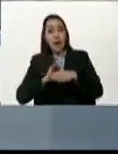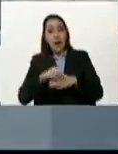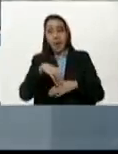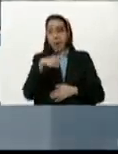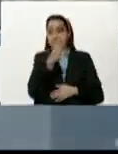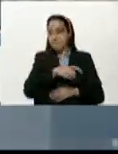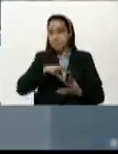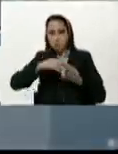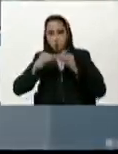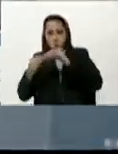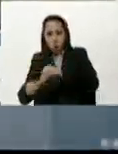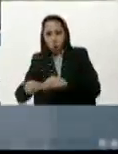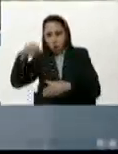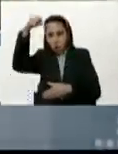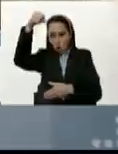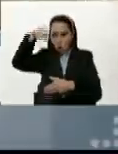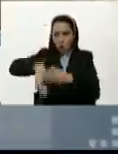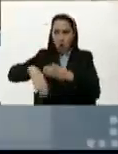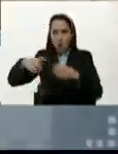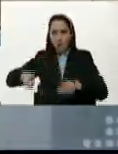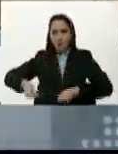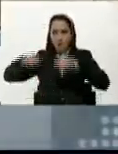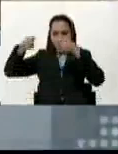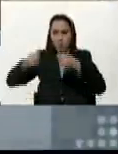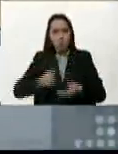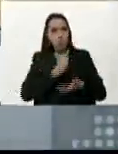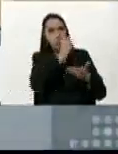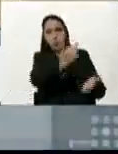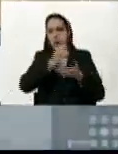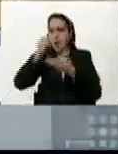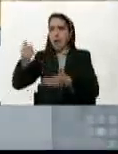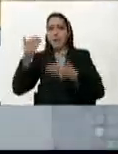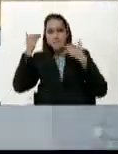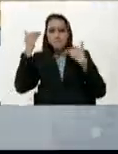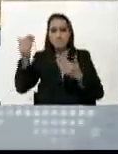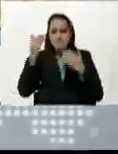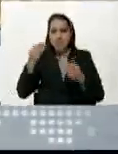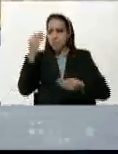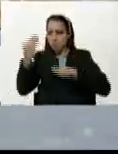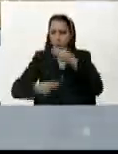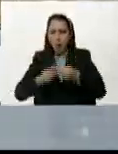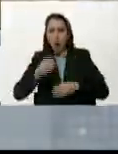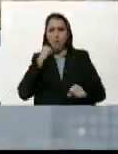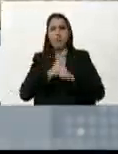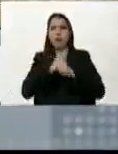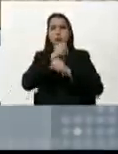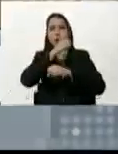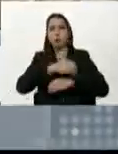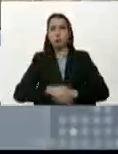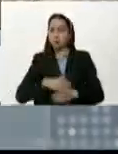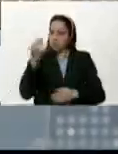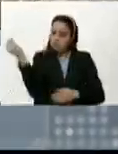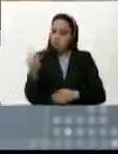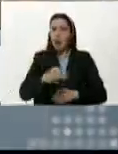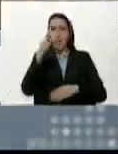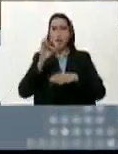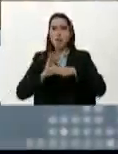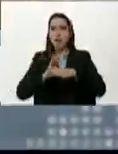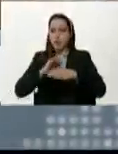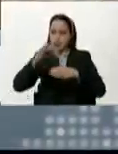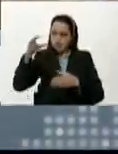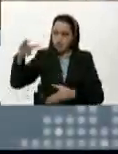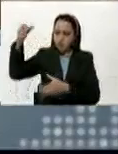caps carne para los que pido carne para los clark mucha más en el plan